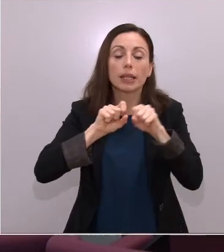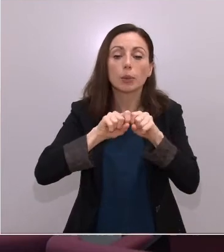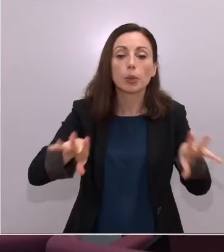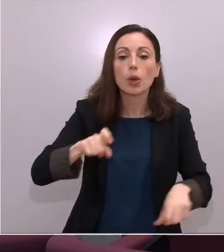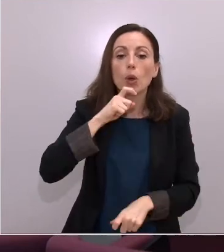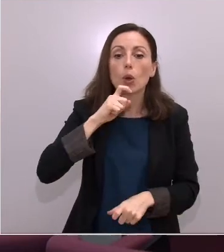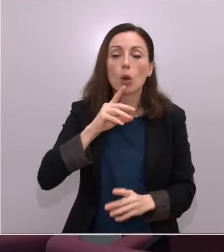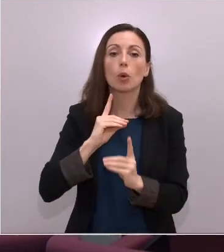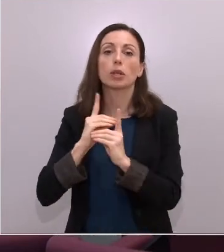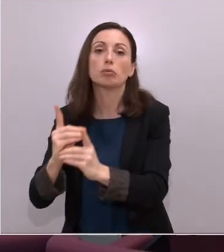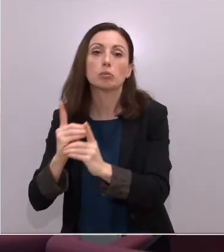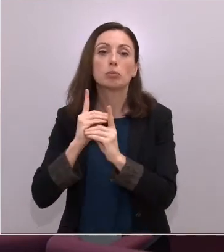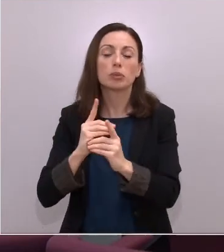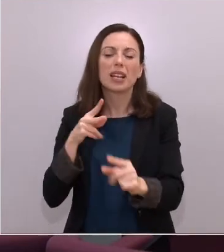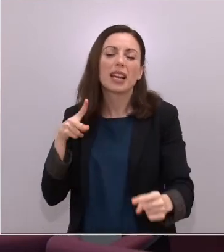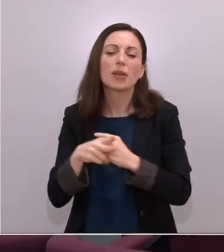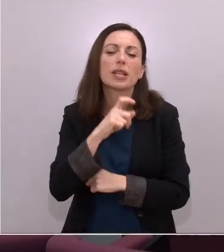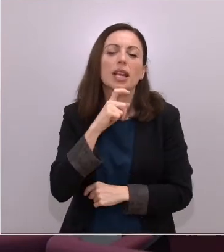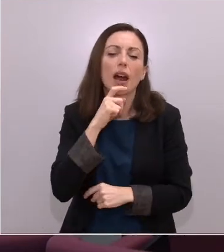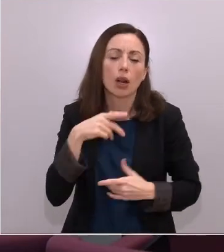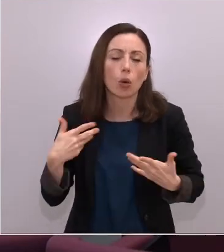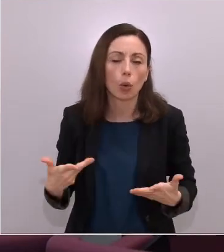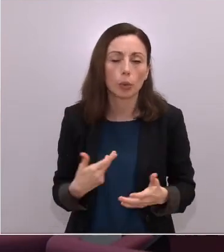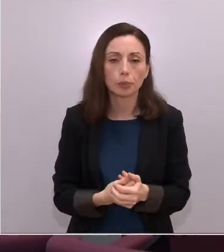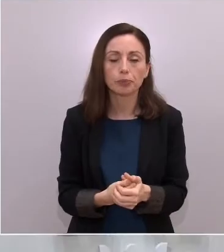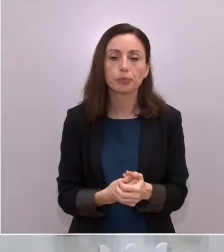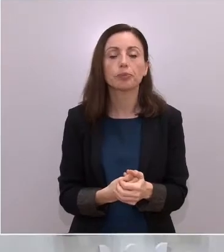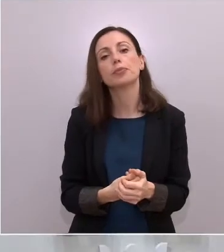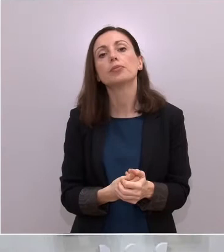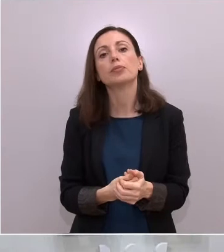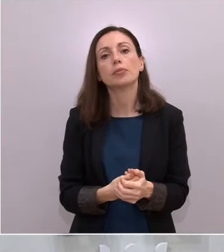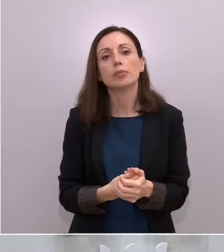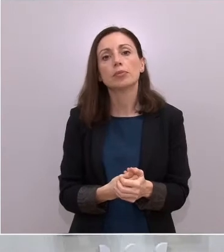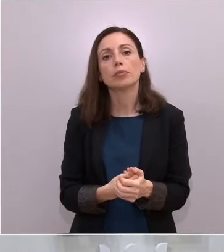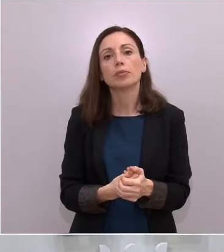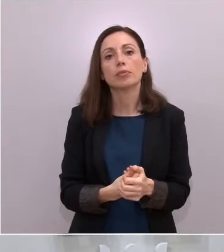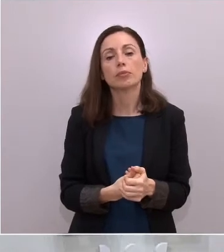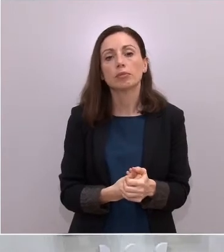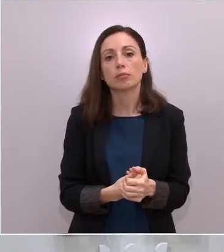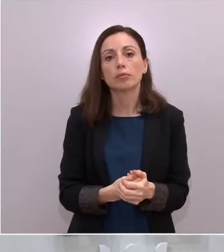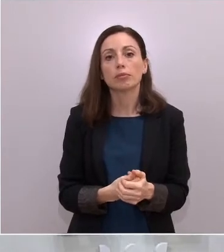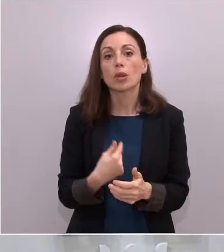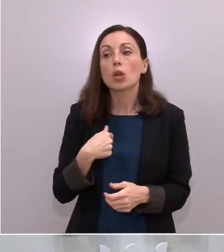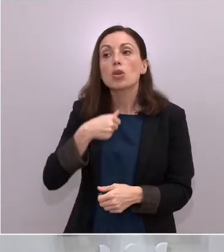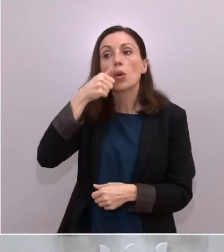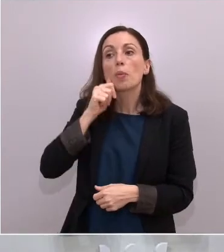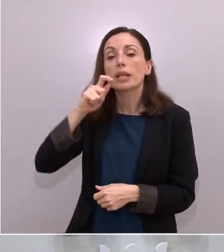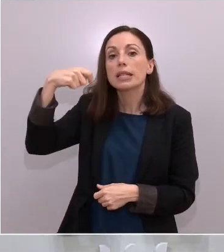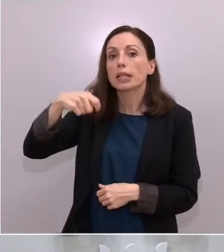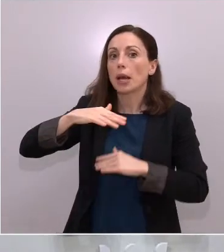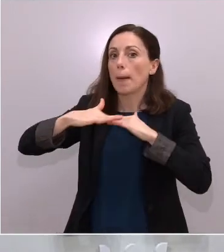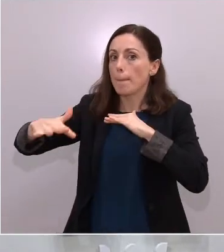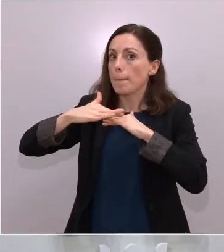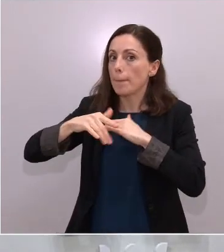los desplazamientos interterritoriales. Esta última en la misma línea de la pregunta anterior. Bueno, no le he planteado al presidente Sánchez la apertura de las